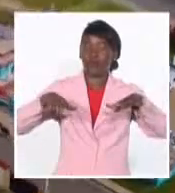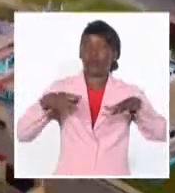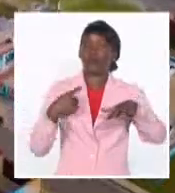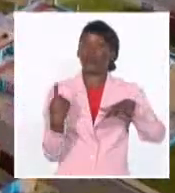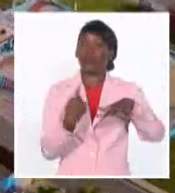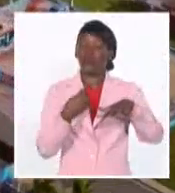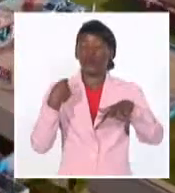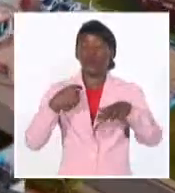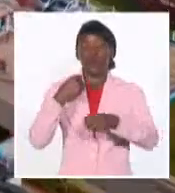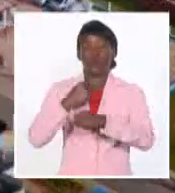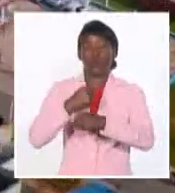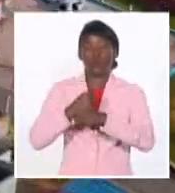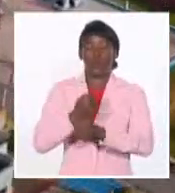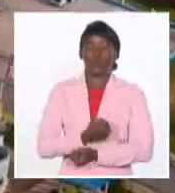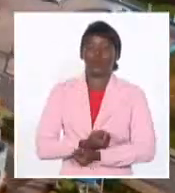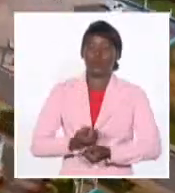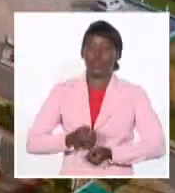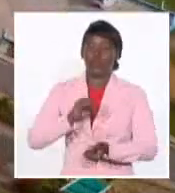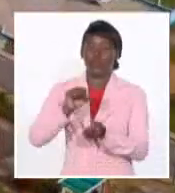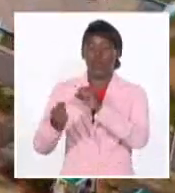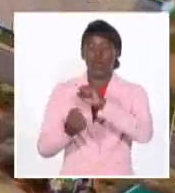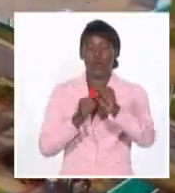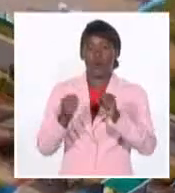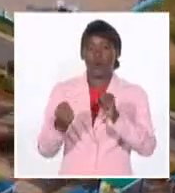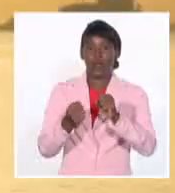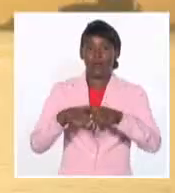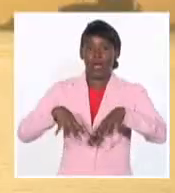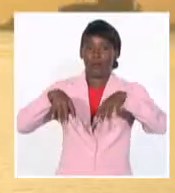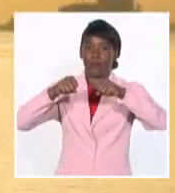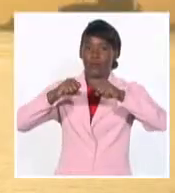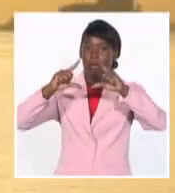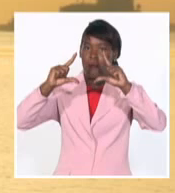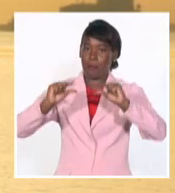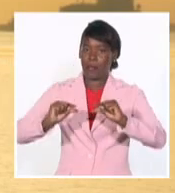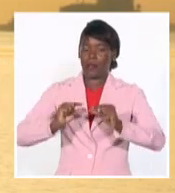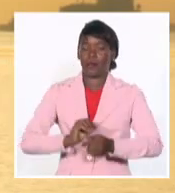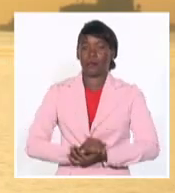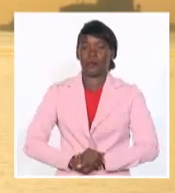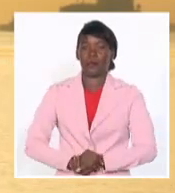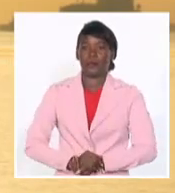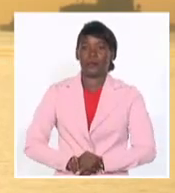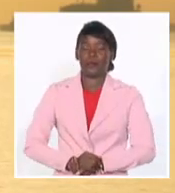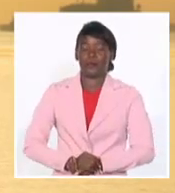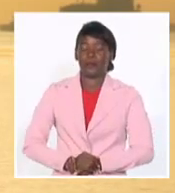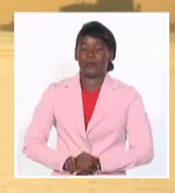consumo en beneficio del país. Bernardo Espinosa, Canal Cubano de Noticias.